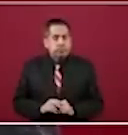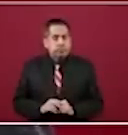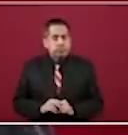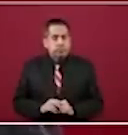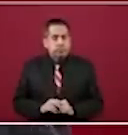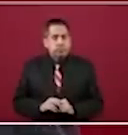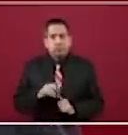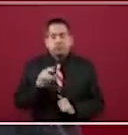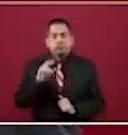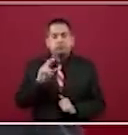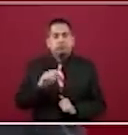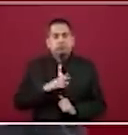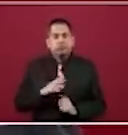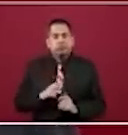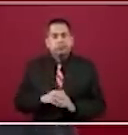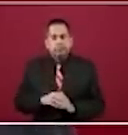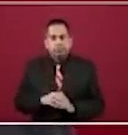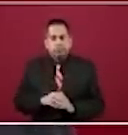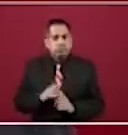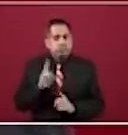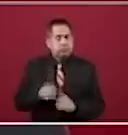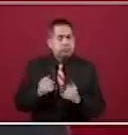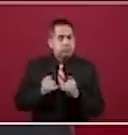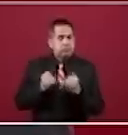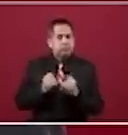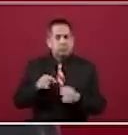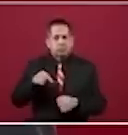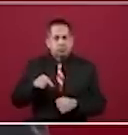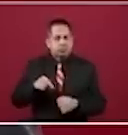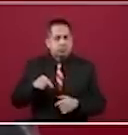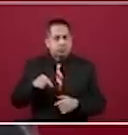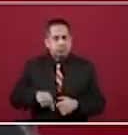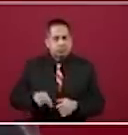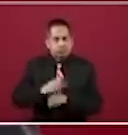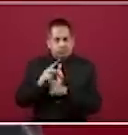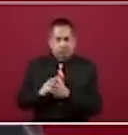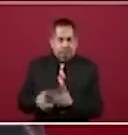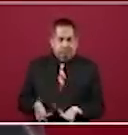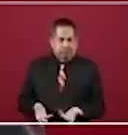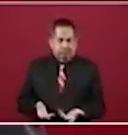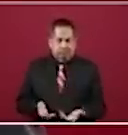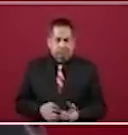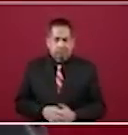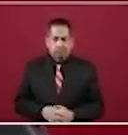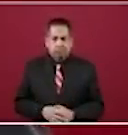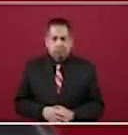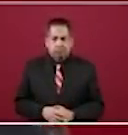se dan casos como lo que sucedió en el país.